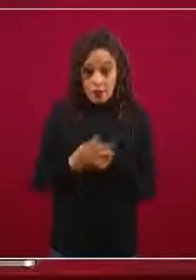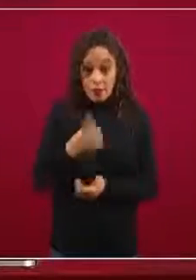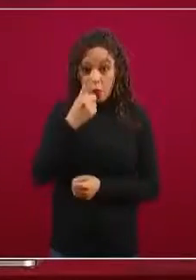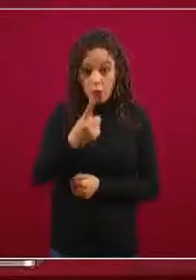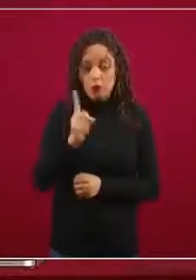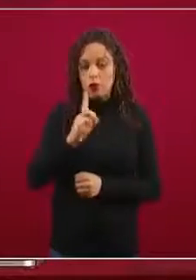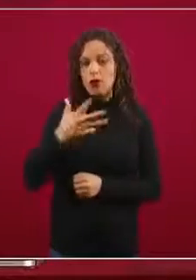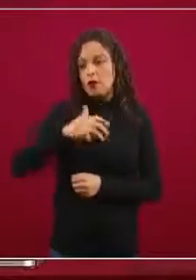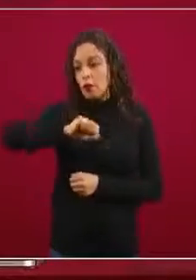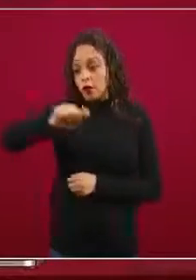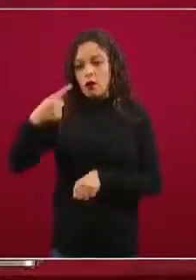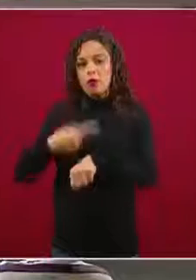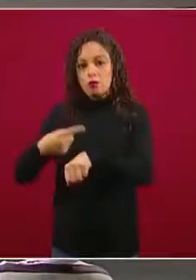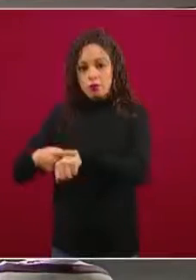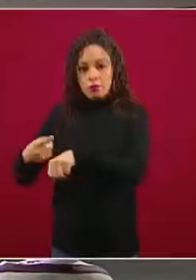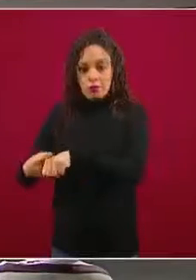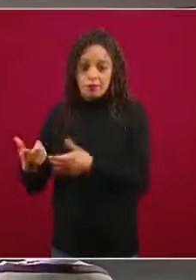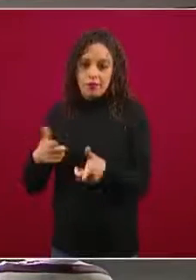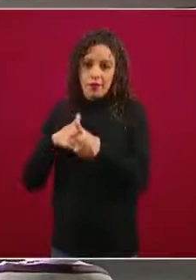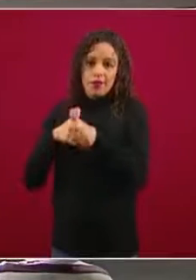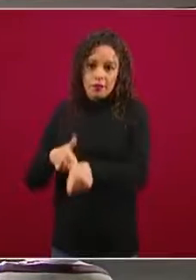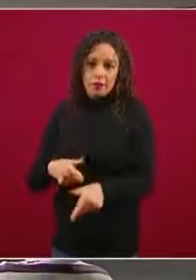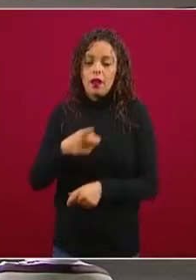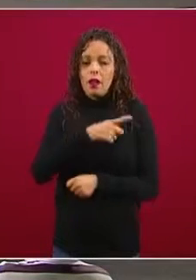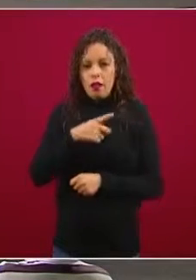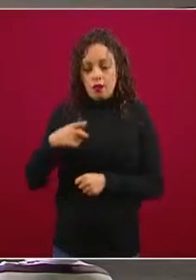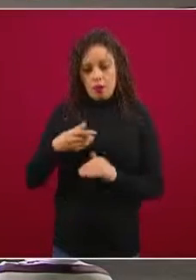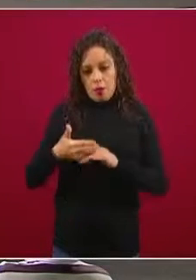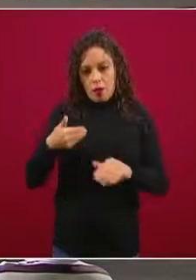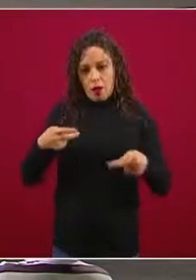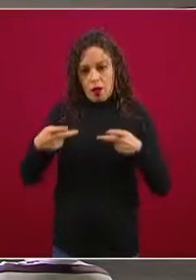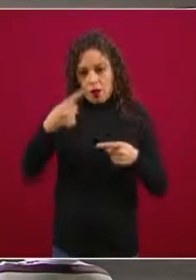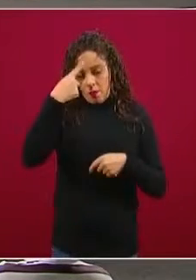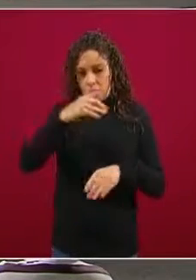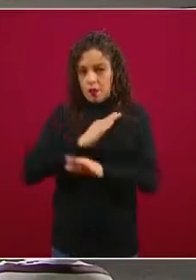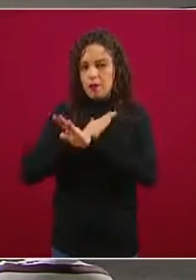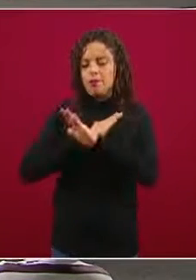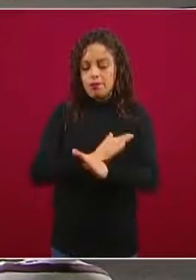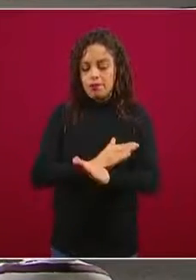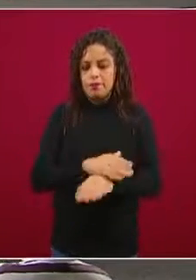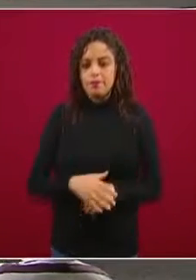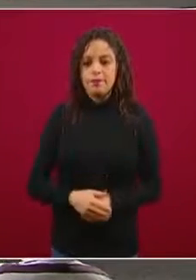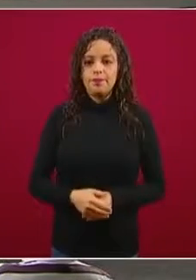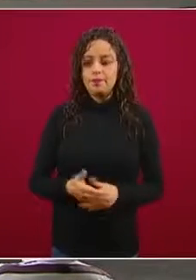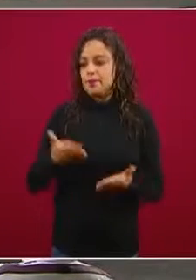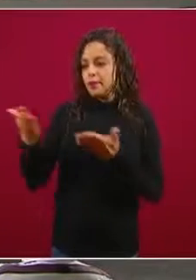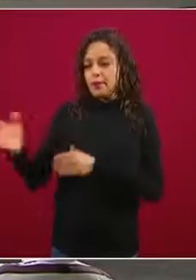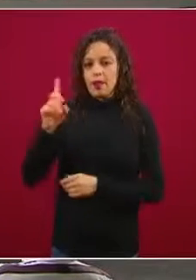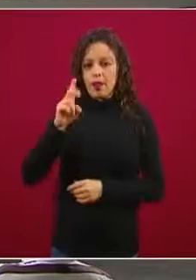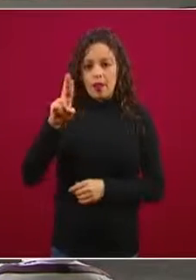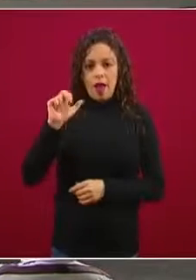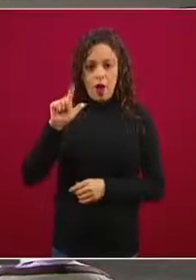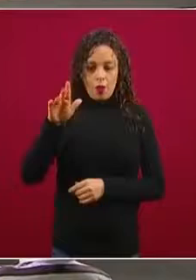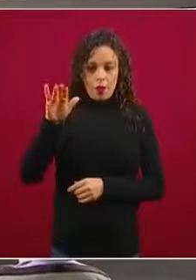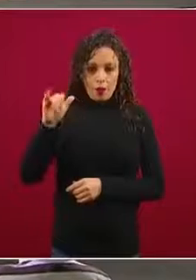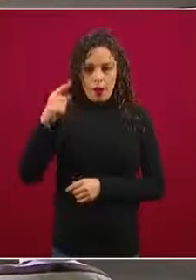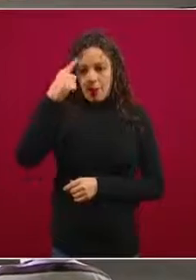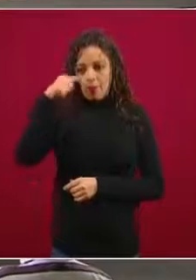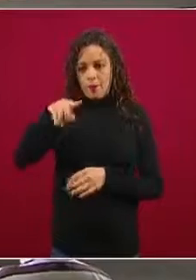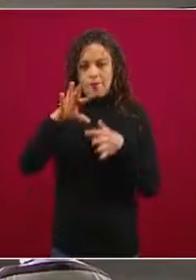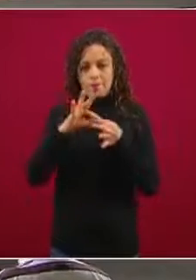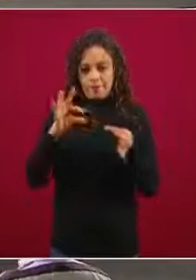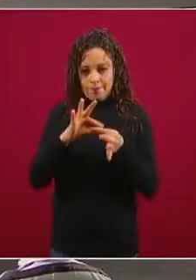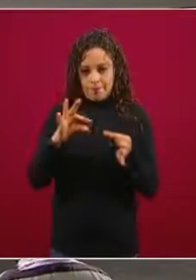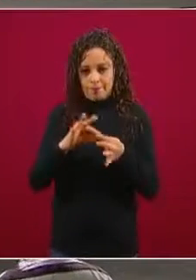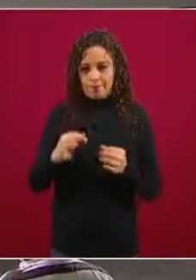seguimos trabajando para enfrentarlos. Le pido ahora sí al doctor Alomía si nos lleva por el comunicado. Con mucho